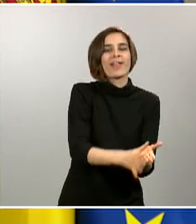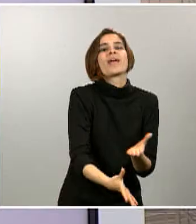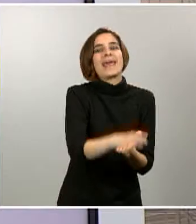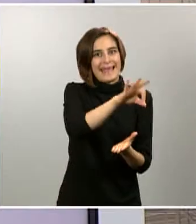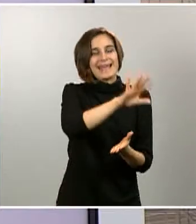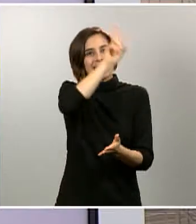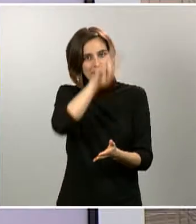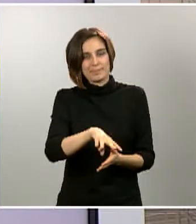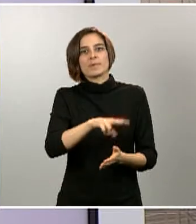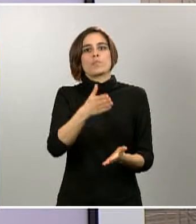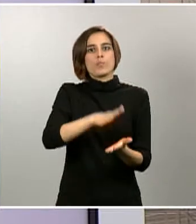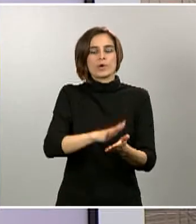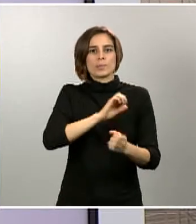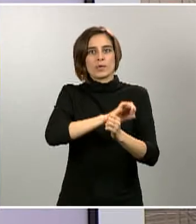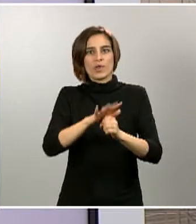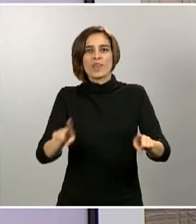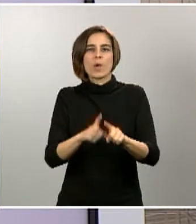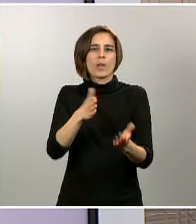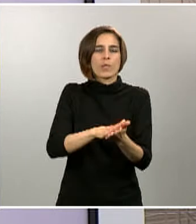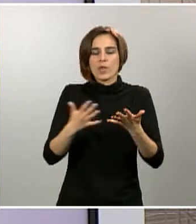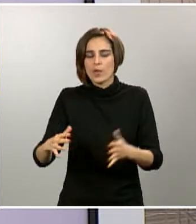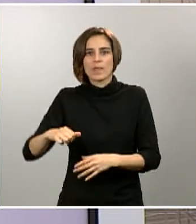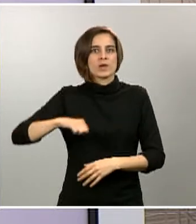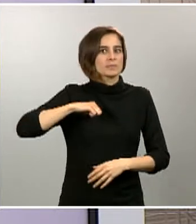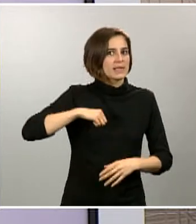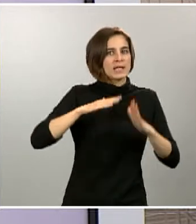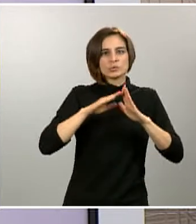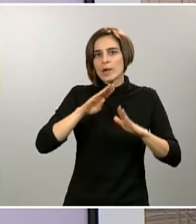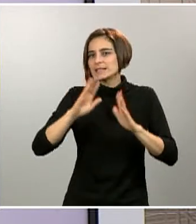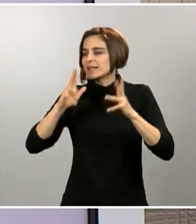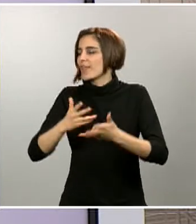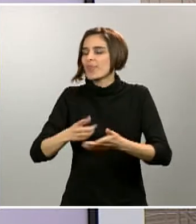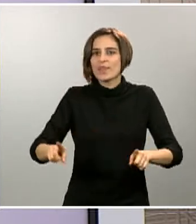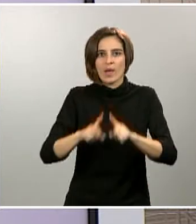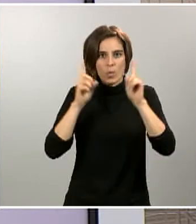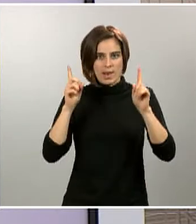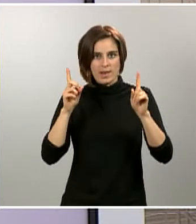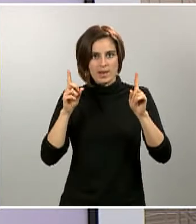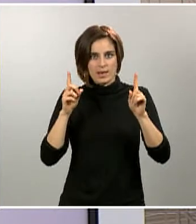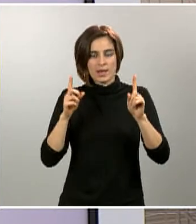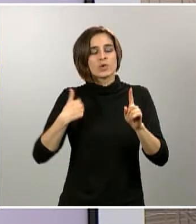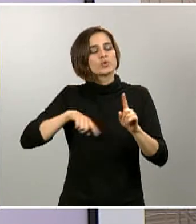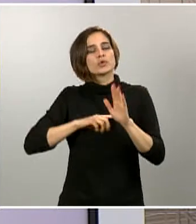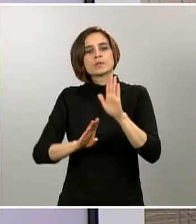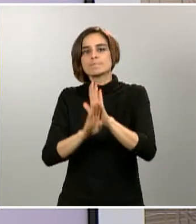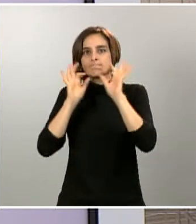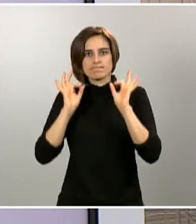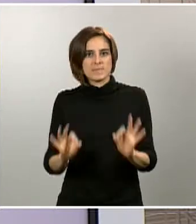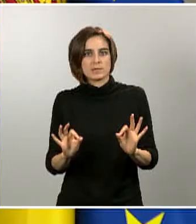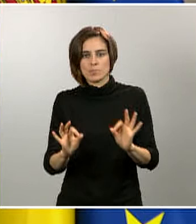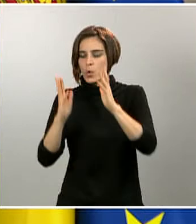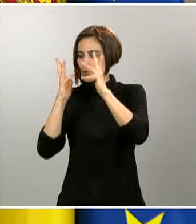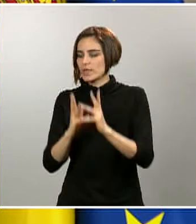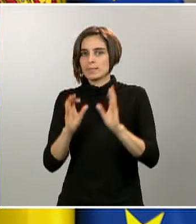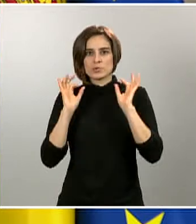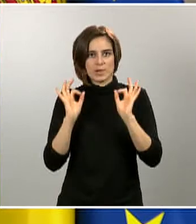en una residencia de mayores o donde sea. Y ahí nos vamos a seguir ateniendo. Segunda cuestión, en relación también a la